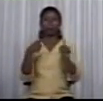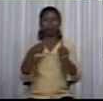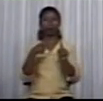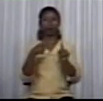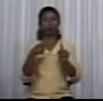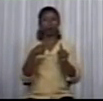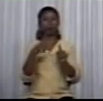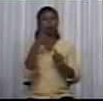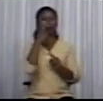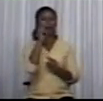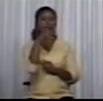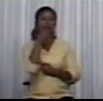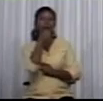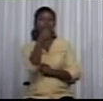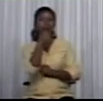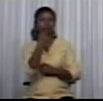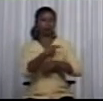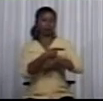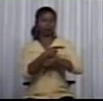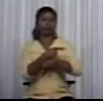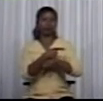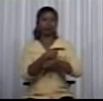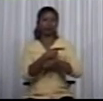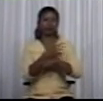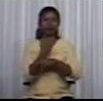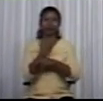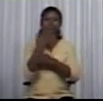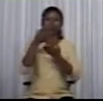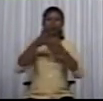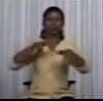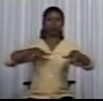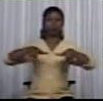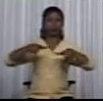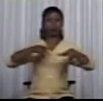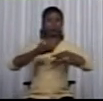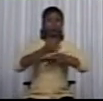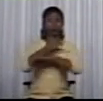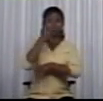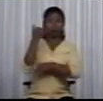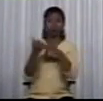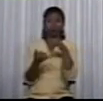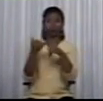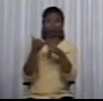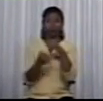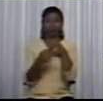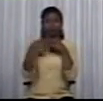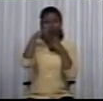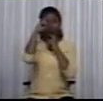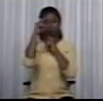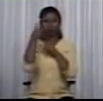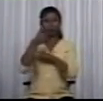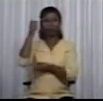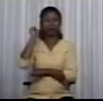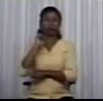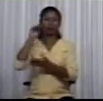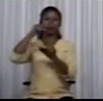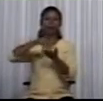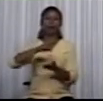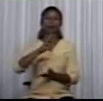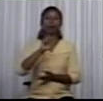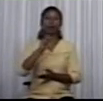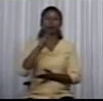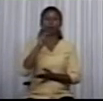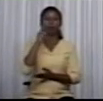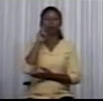una rápida entrevista precisamente en el monumento que se acababa de inaugurar, que se debilizó ayer en la parroquia